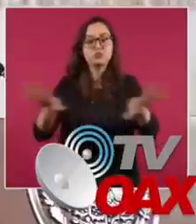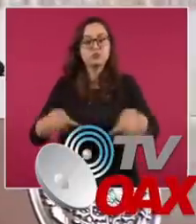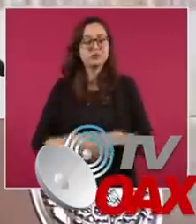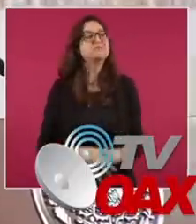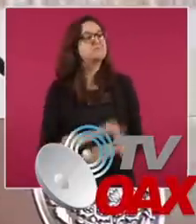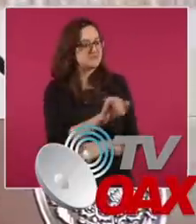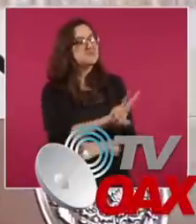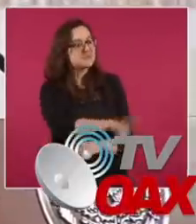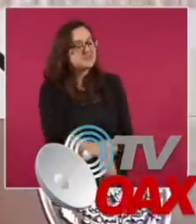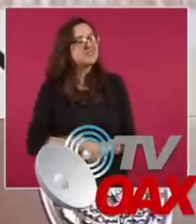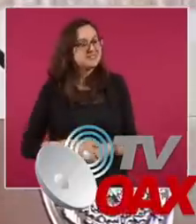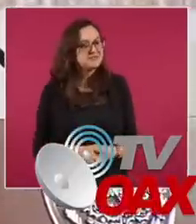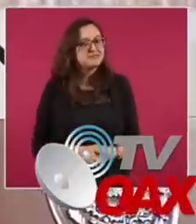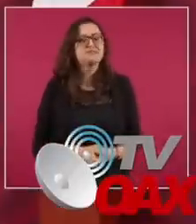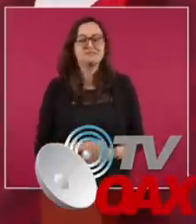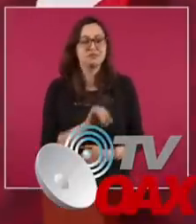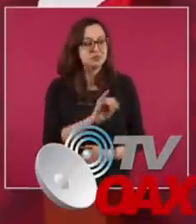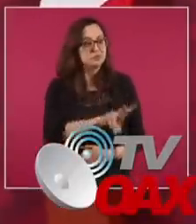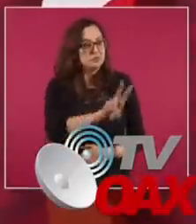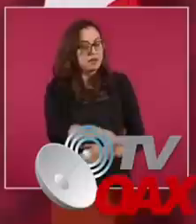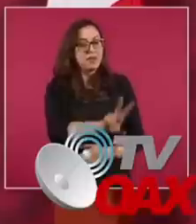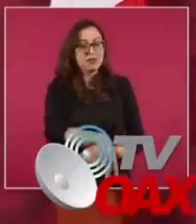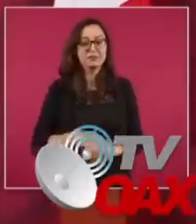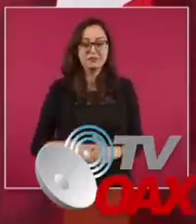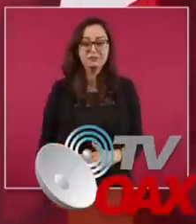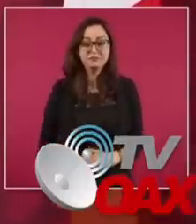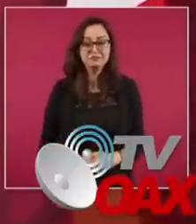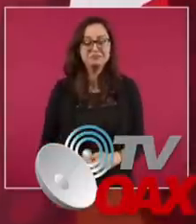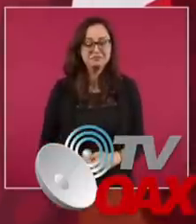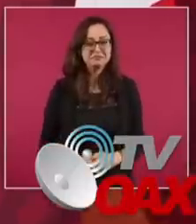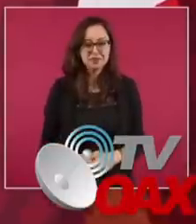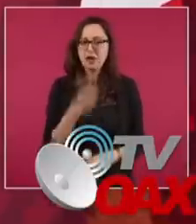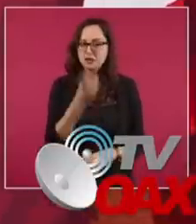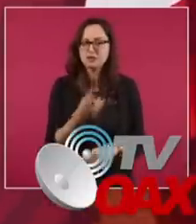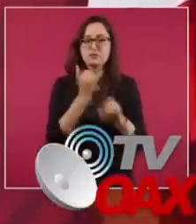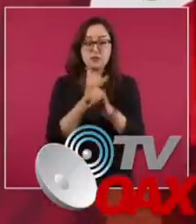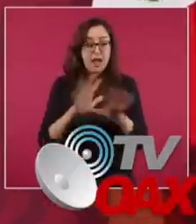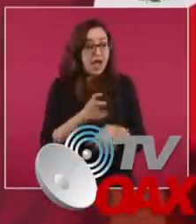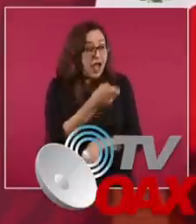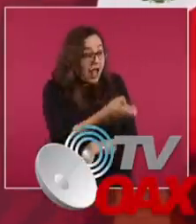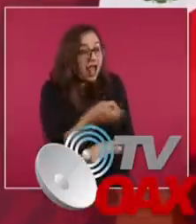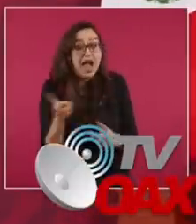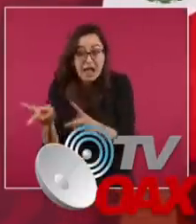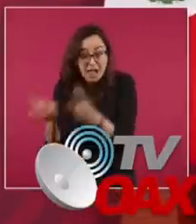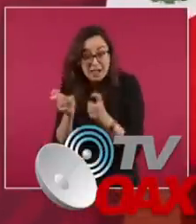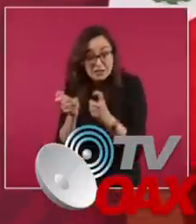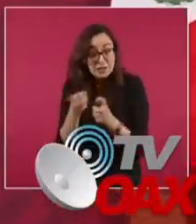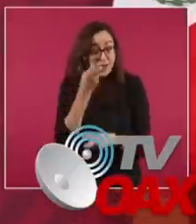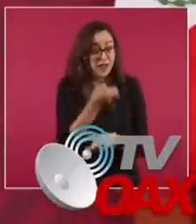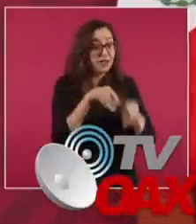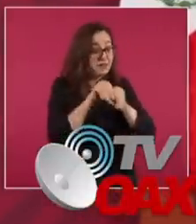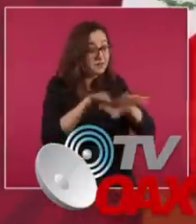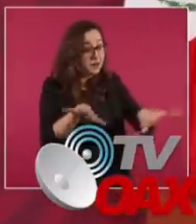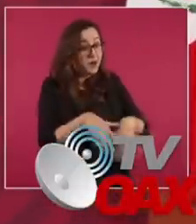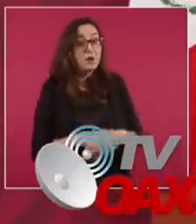cierto? El presidente, ¿es cierto? ¿Es cierto? ¿Sí? Ah, ¿de ahí salió? Sí, del hackeo.